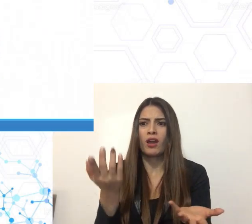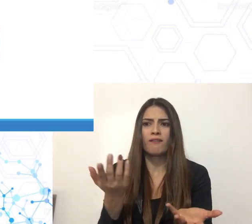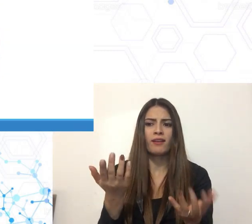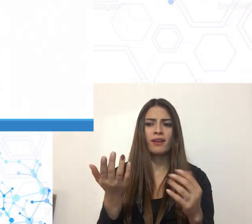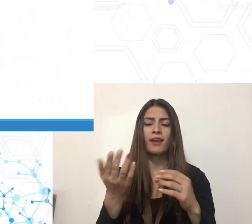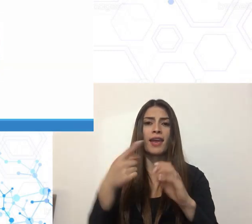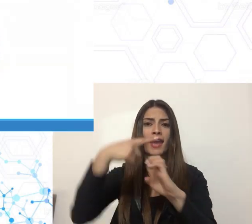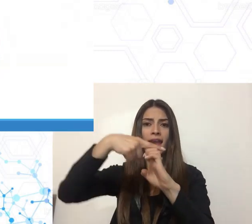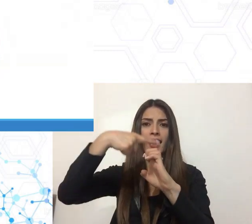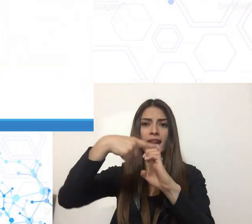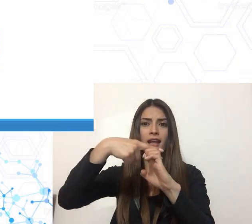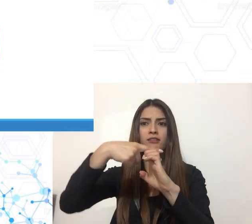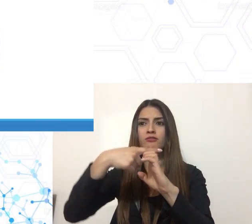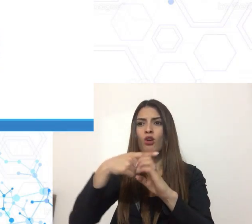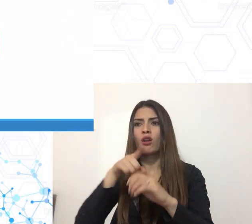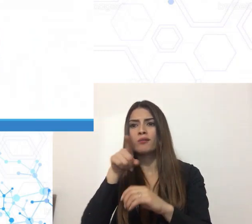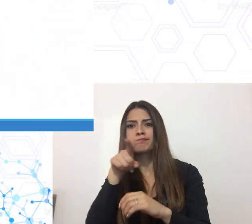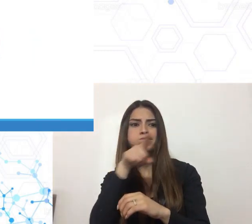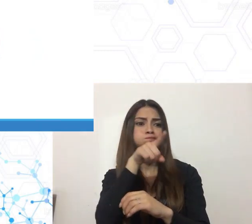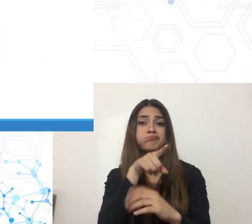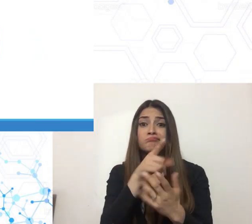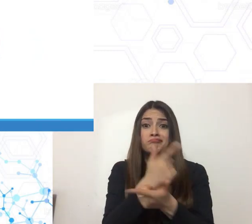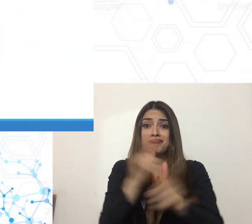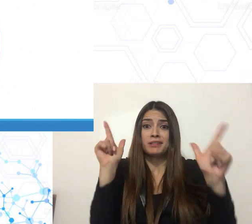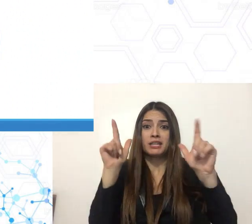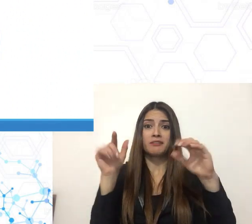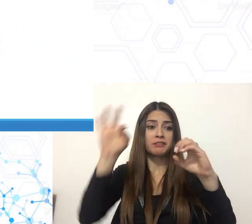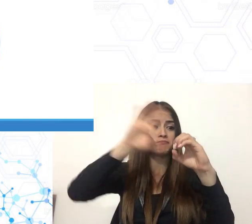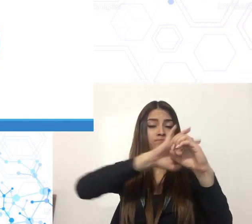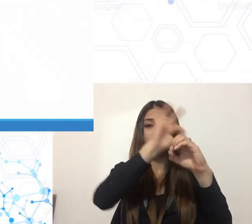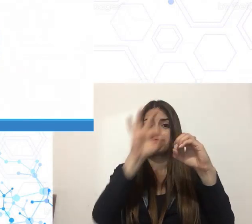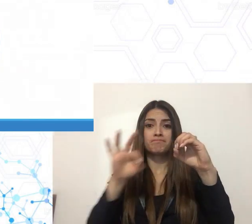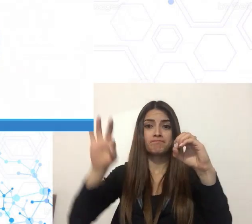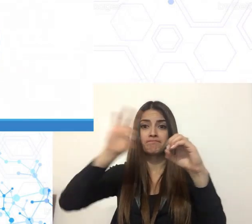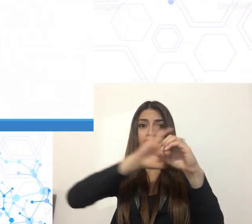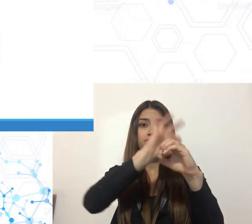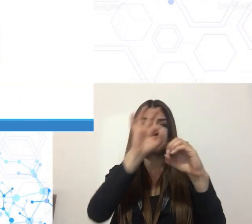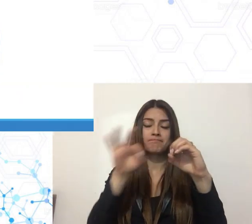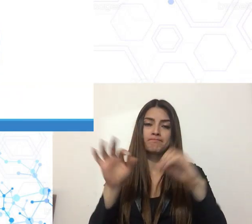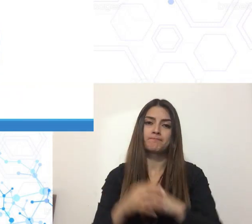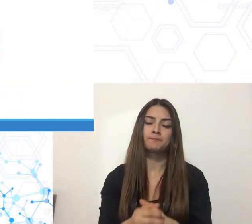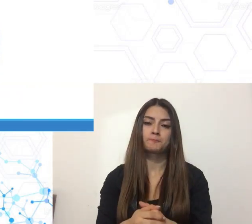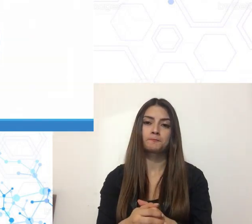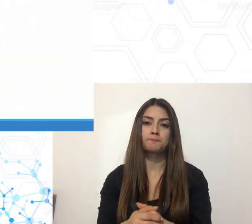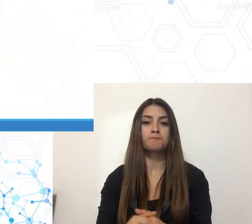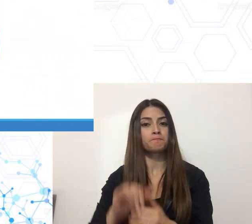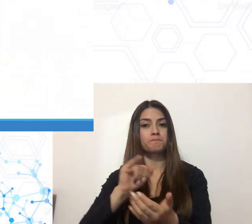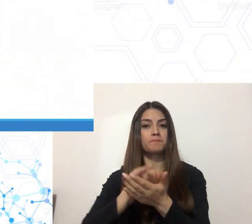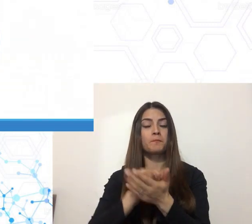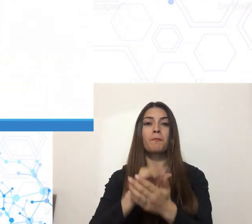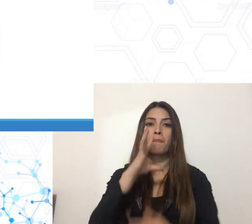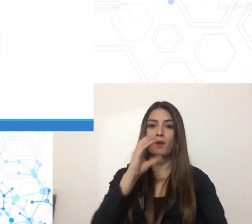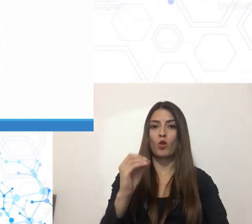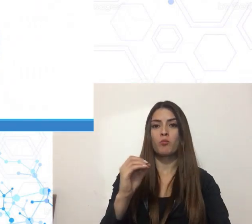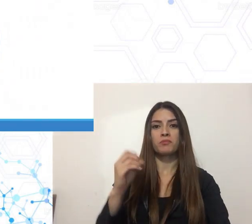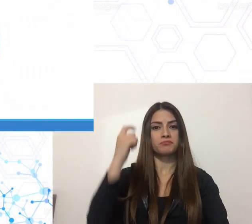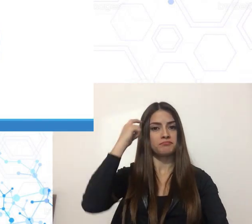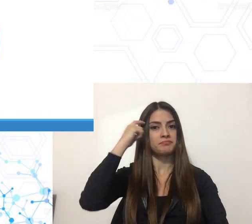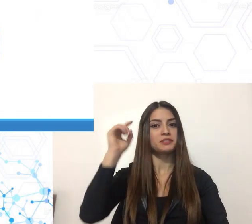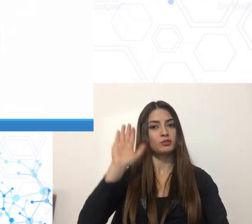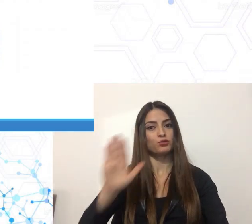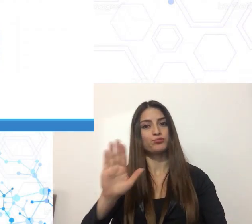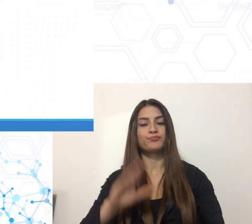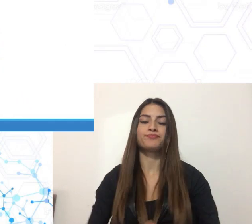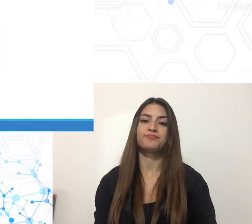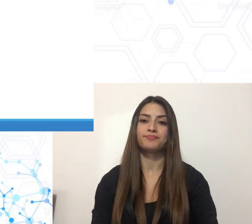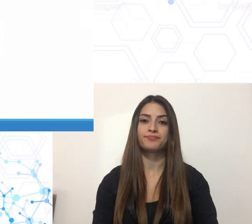específicamente dónde se encuentra un electrón en un momento determinado. De tal manera que el electrón se va a mover por diferentes espacios